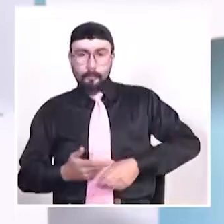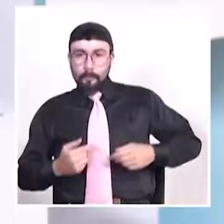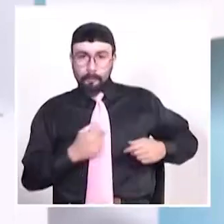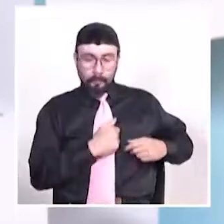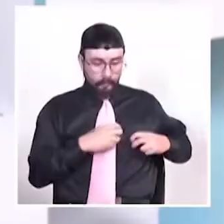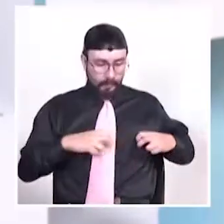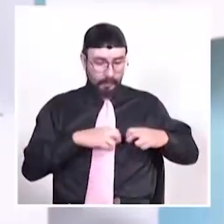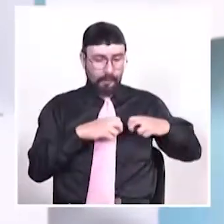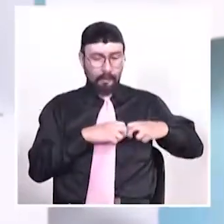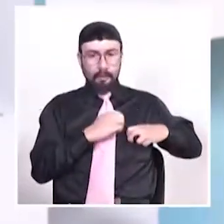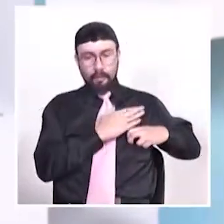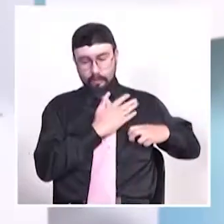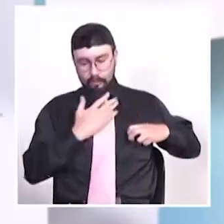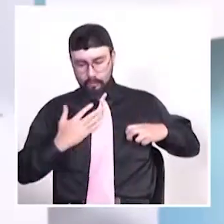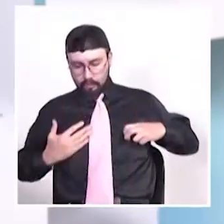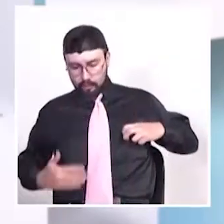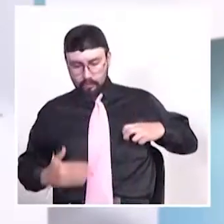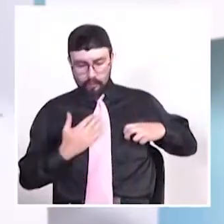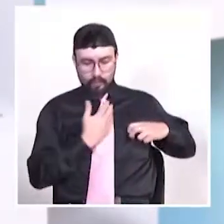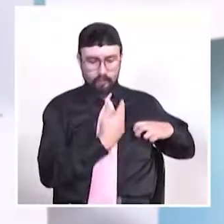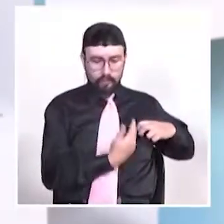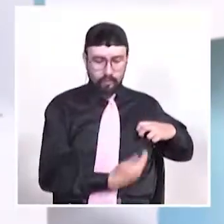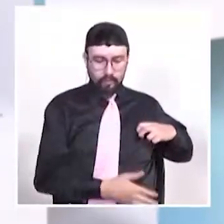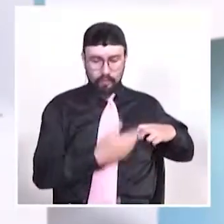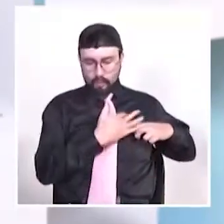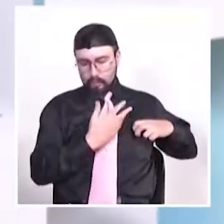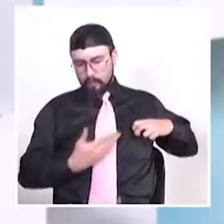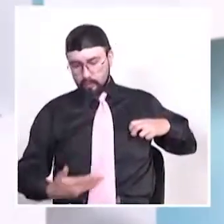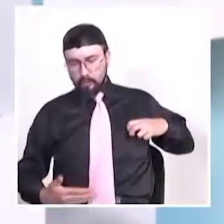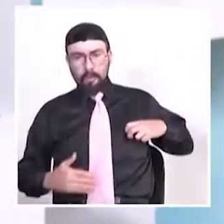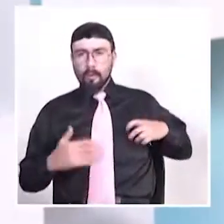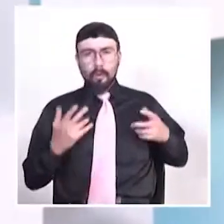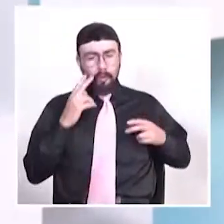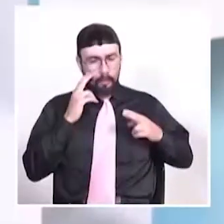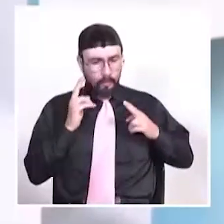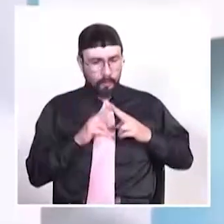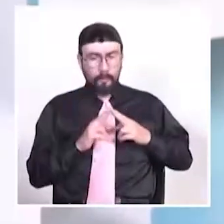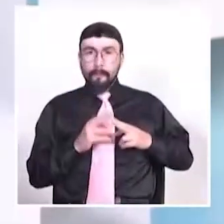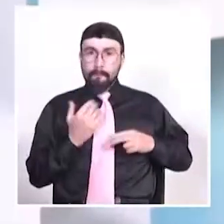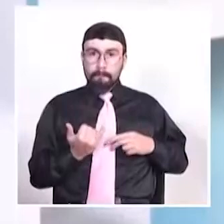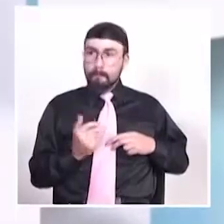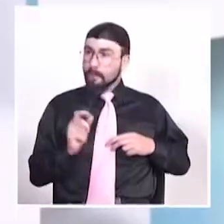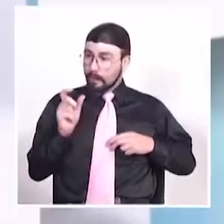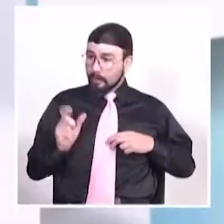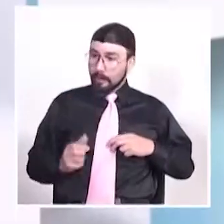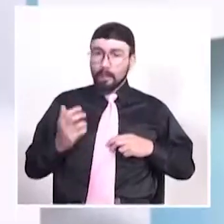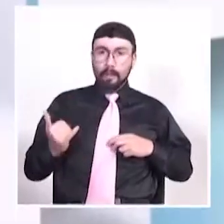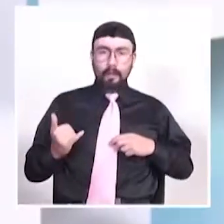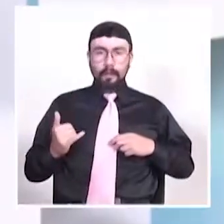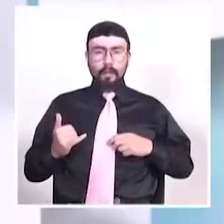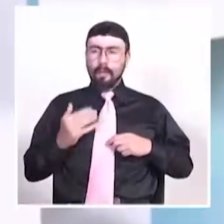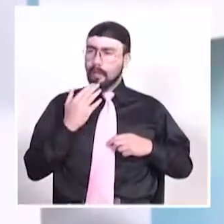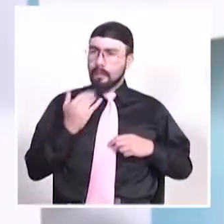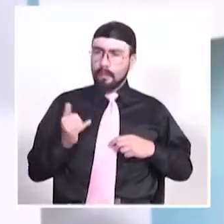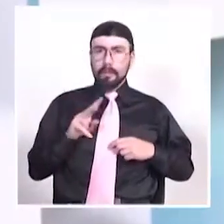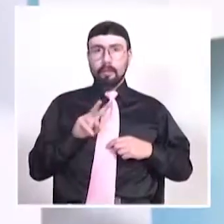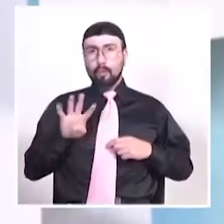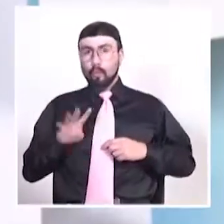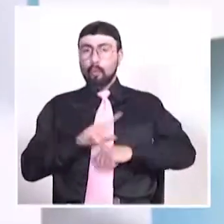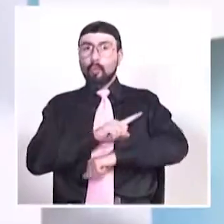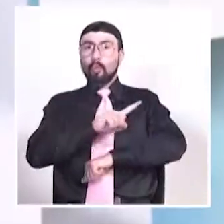nervioso a través de las fibras nerviosas del corazón. Y a la persona le ponen entonces un aparato que lee durante 24